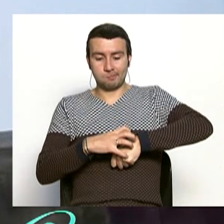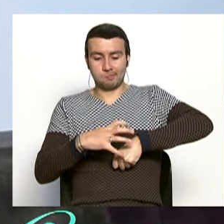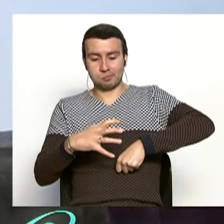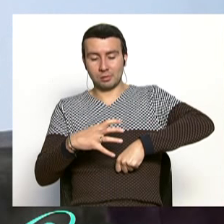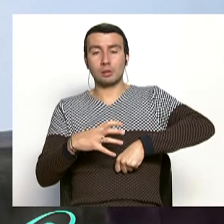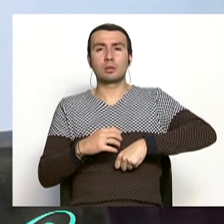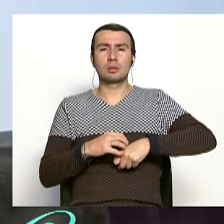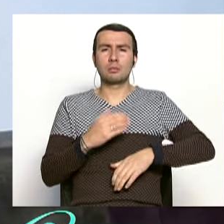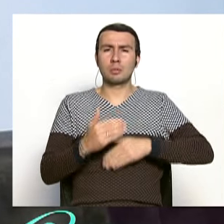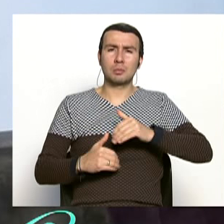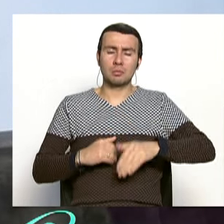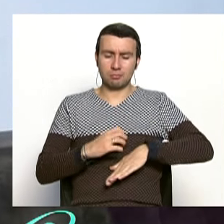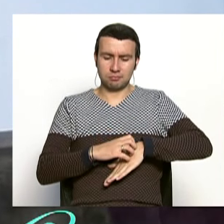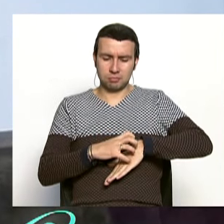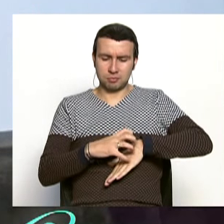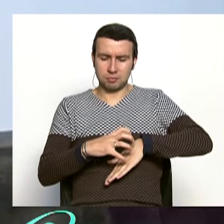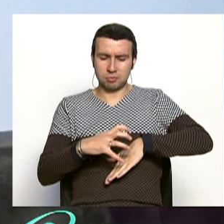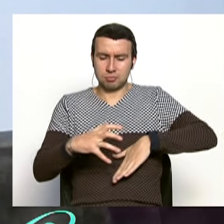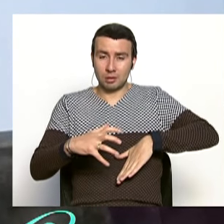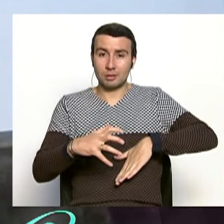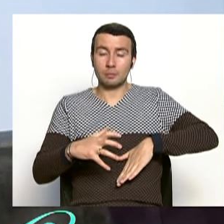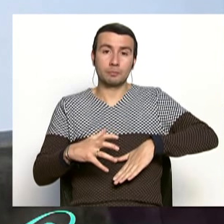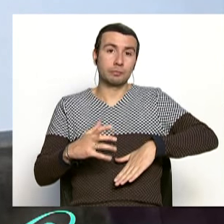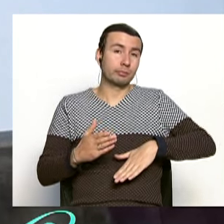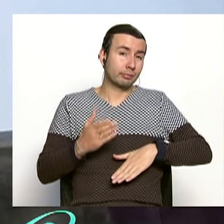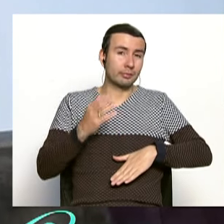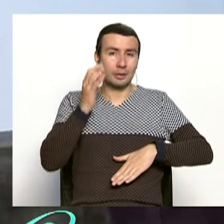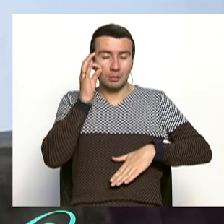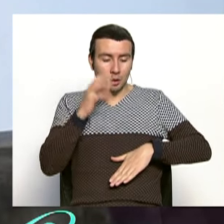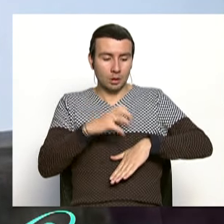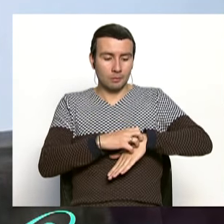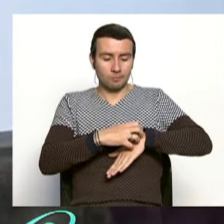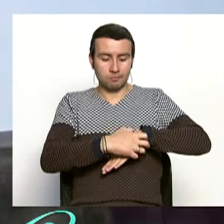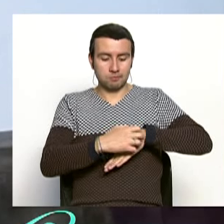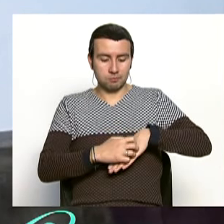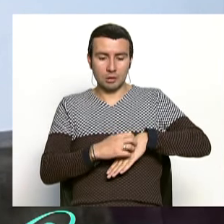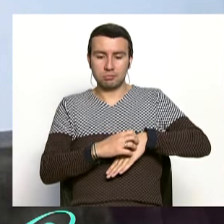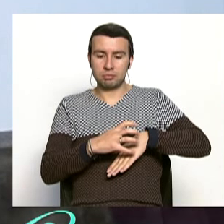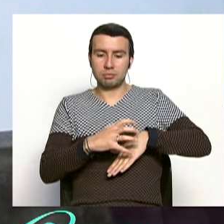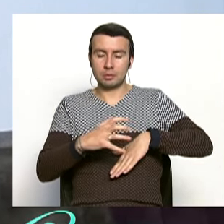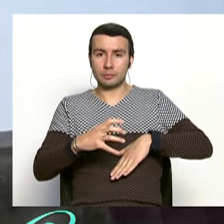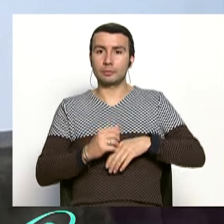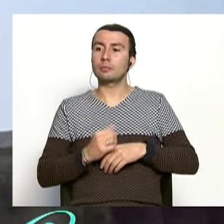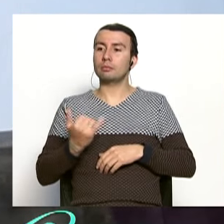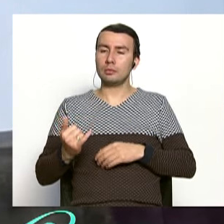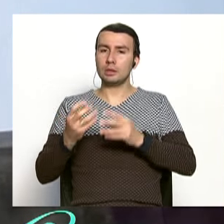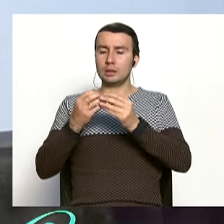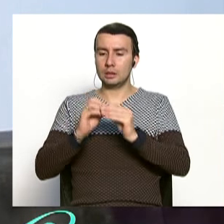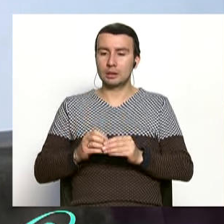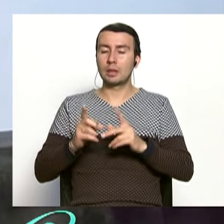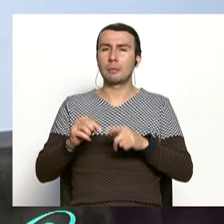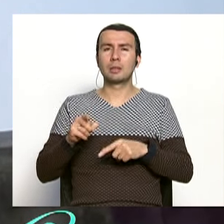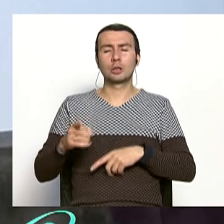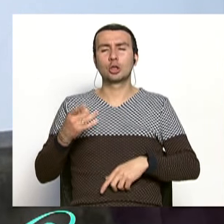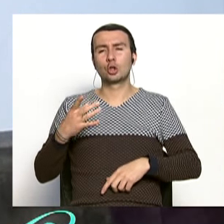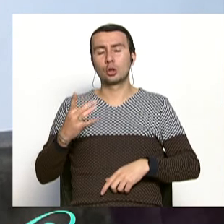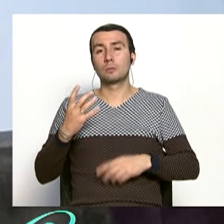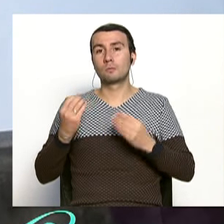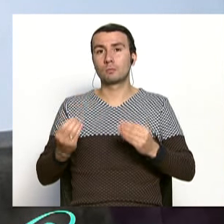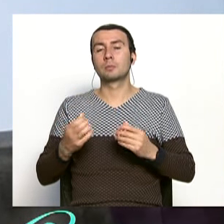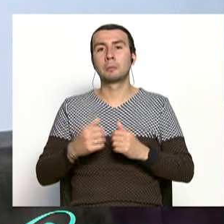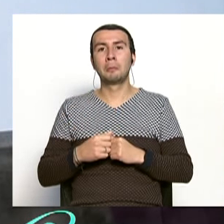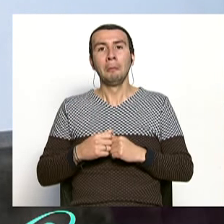a expandir a a abultar la cápsula del ovario y eso también genera irritación y dolor hay una